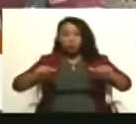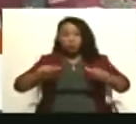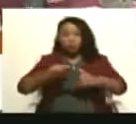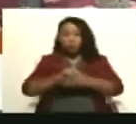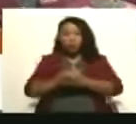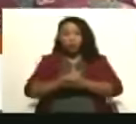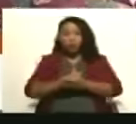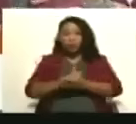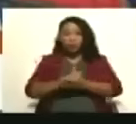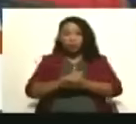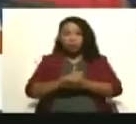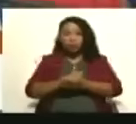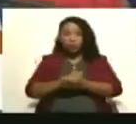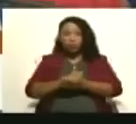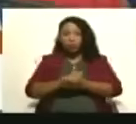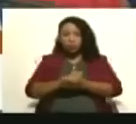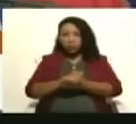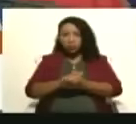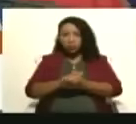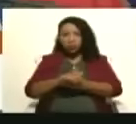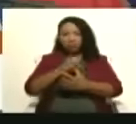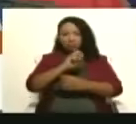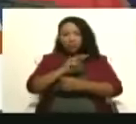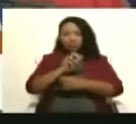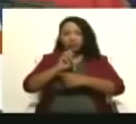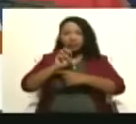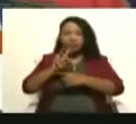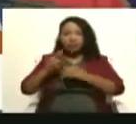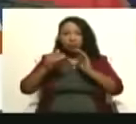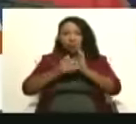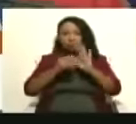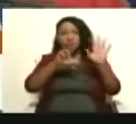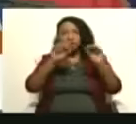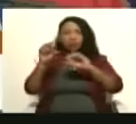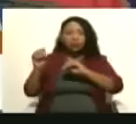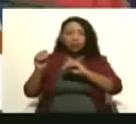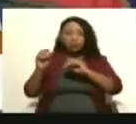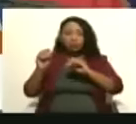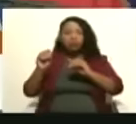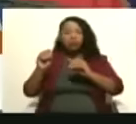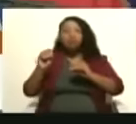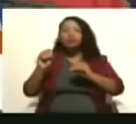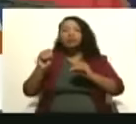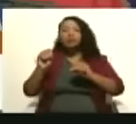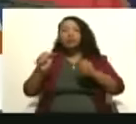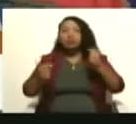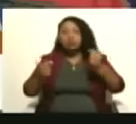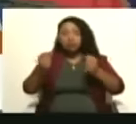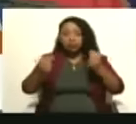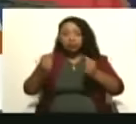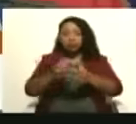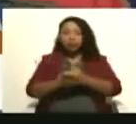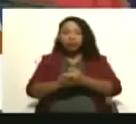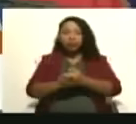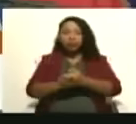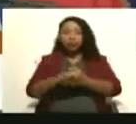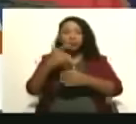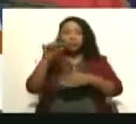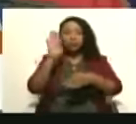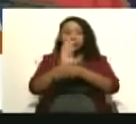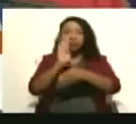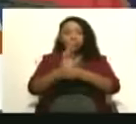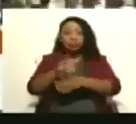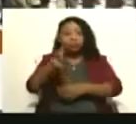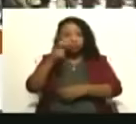que ascienden a más de 22.800 unidades. La estructura operacional de resguardo de la